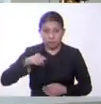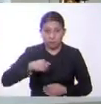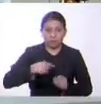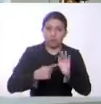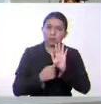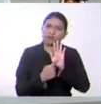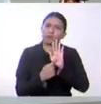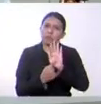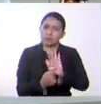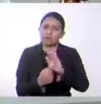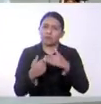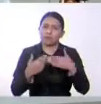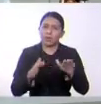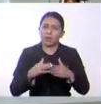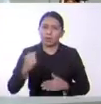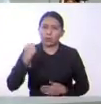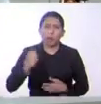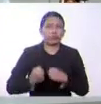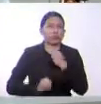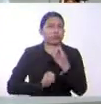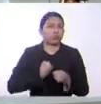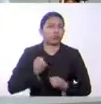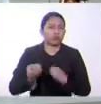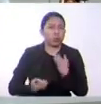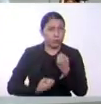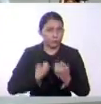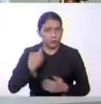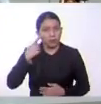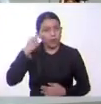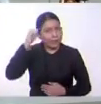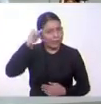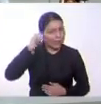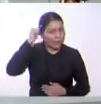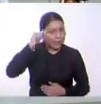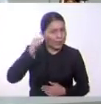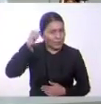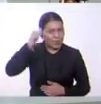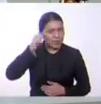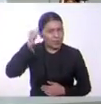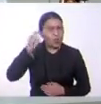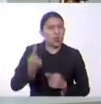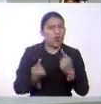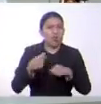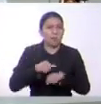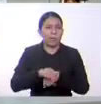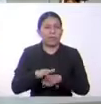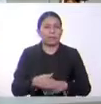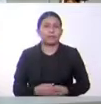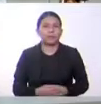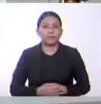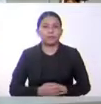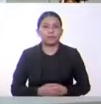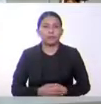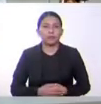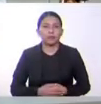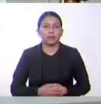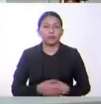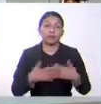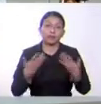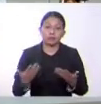de la poesía que se deben considerar al momento de analizar para entender cuál es el mensaje que nos quiere transmitir. Le